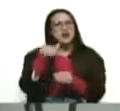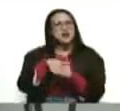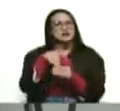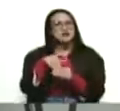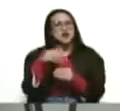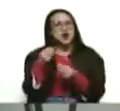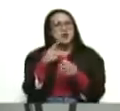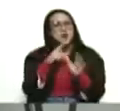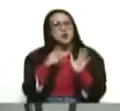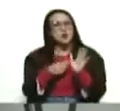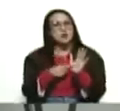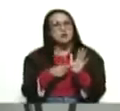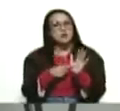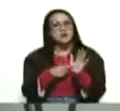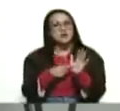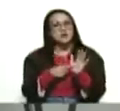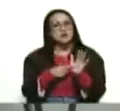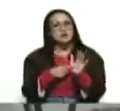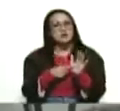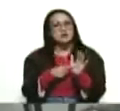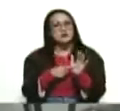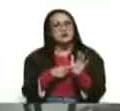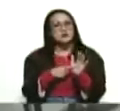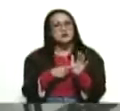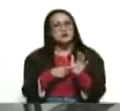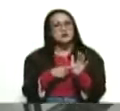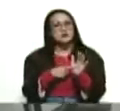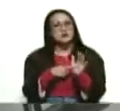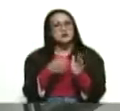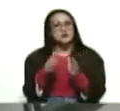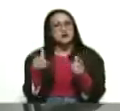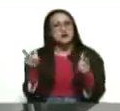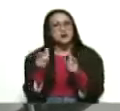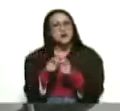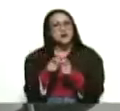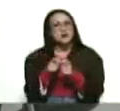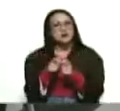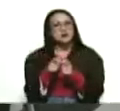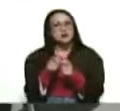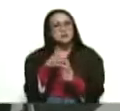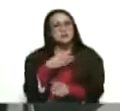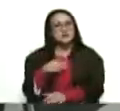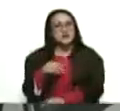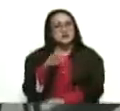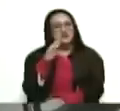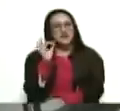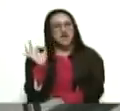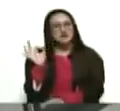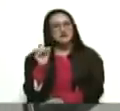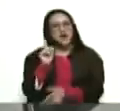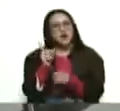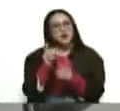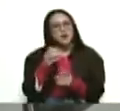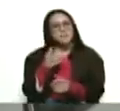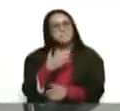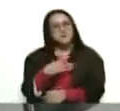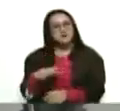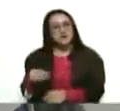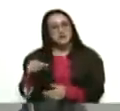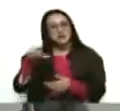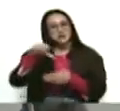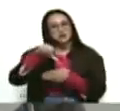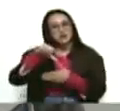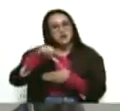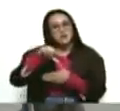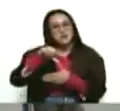se va a materializar este consenso que se dio durante este encuentro entre el presidente de Francia y algunos presidentes suramericanos? Y